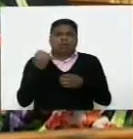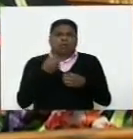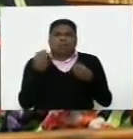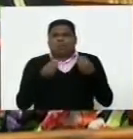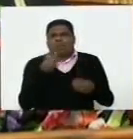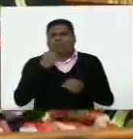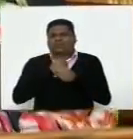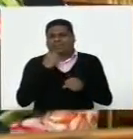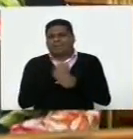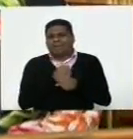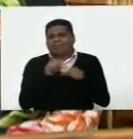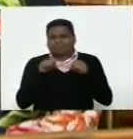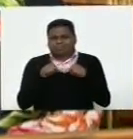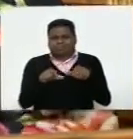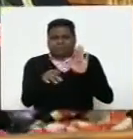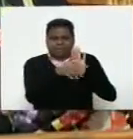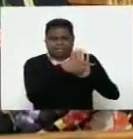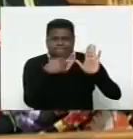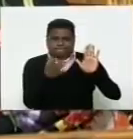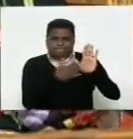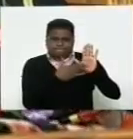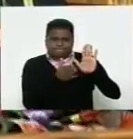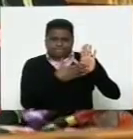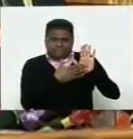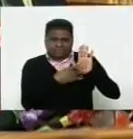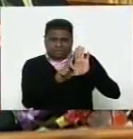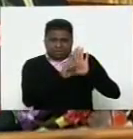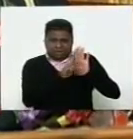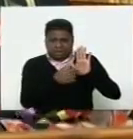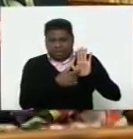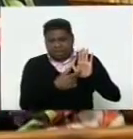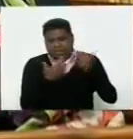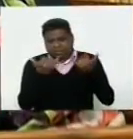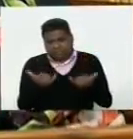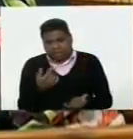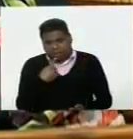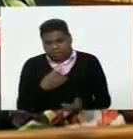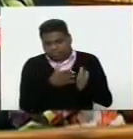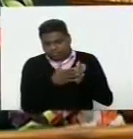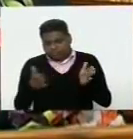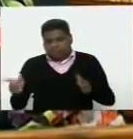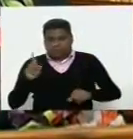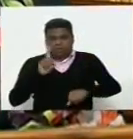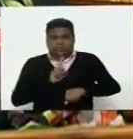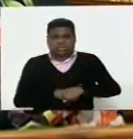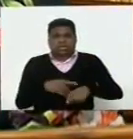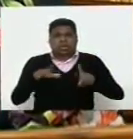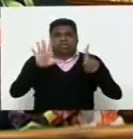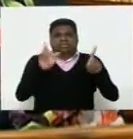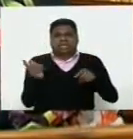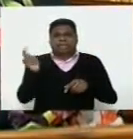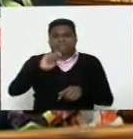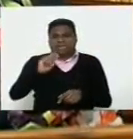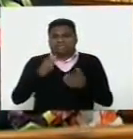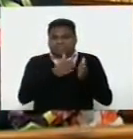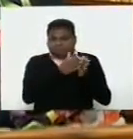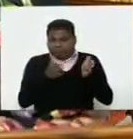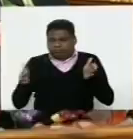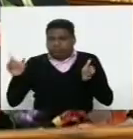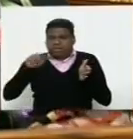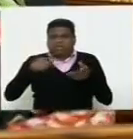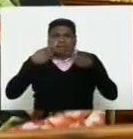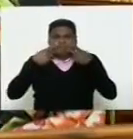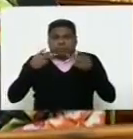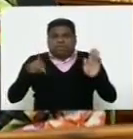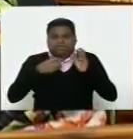lo establecido en el presente decreto constituyente dentro de los 6 meses siguientes a su